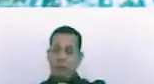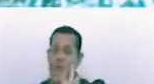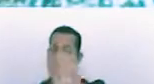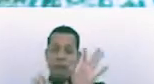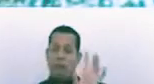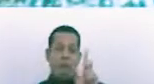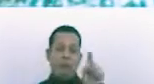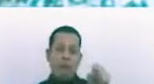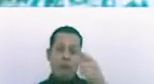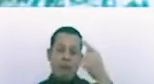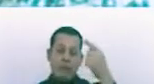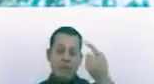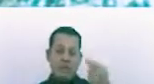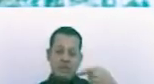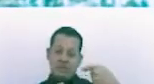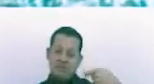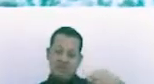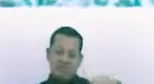claro.